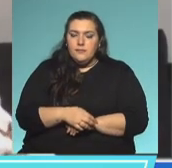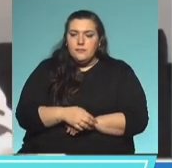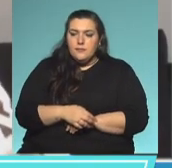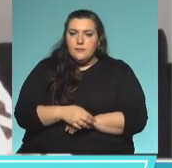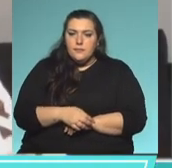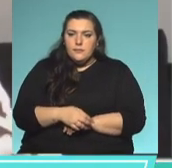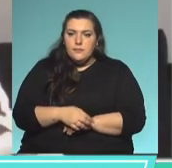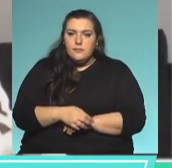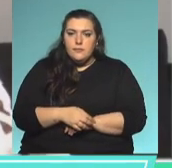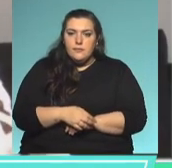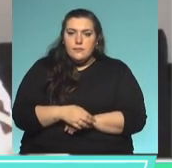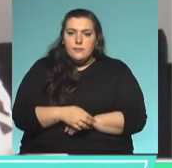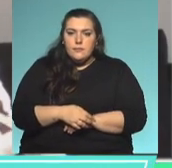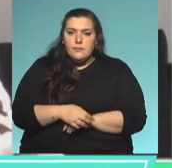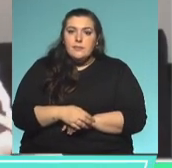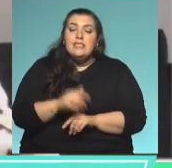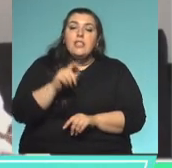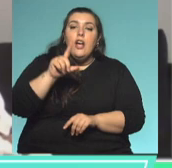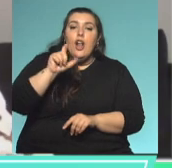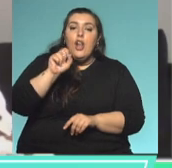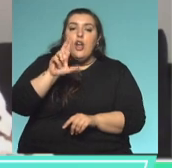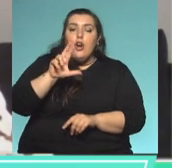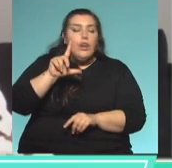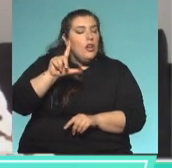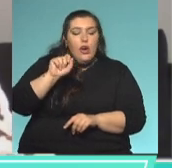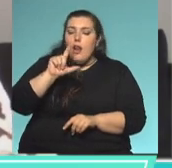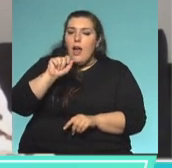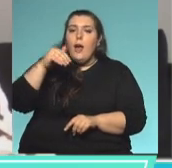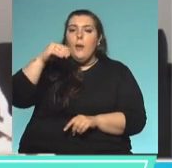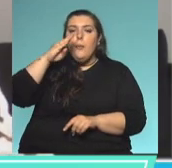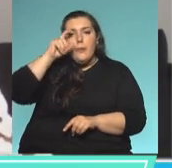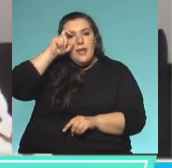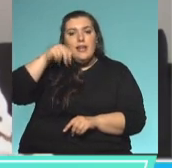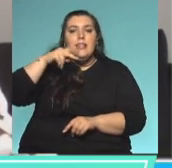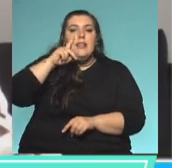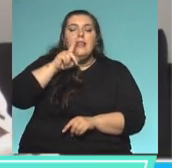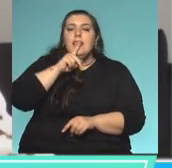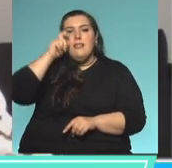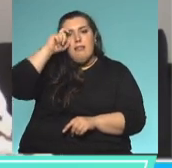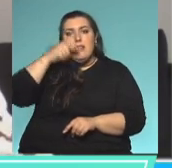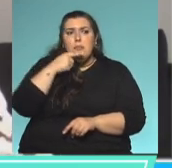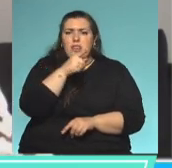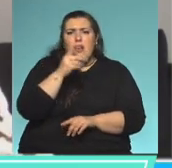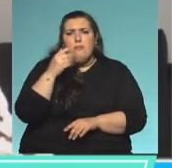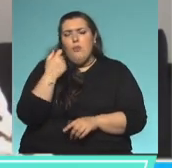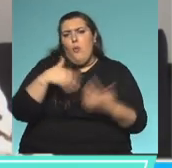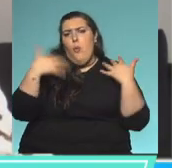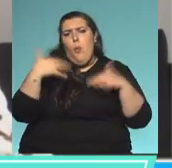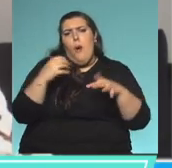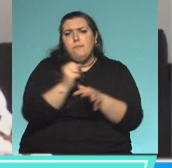Yo creo que una referente mía es Lore Benítez, porque adentro de la cancha es una bestia y mismo